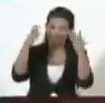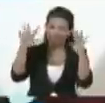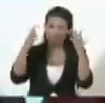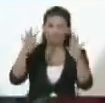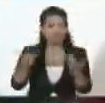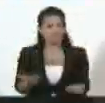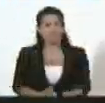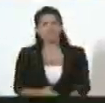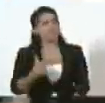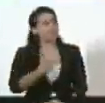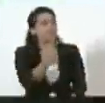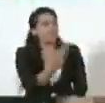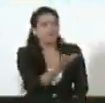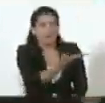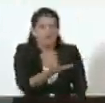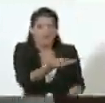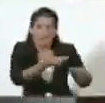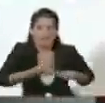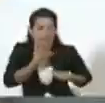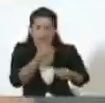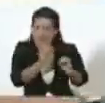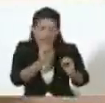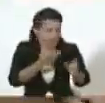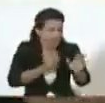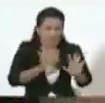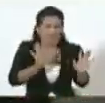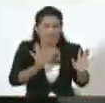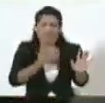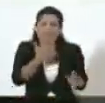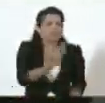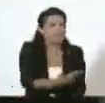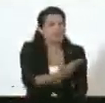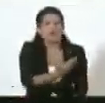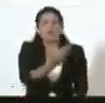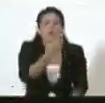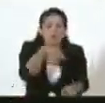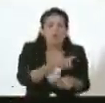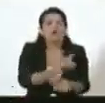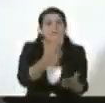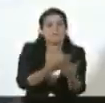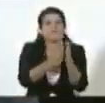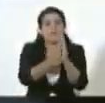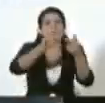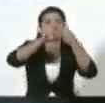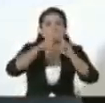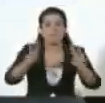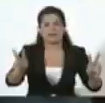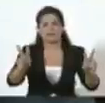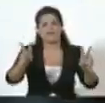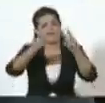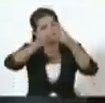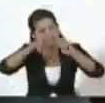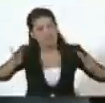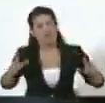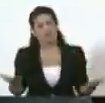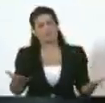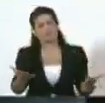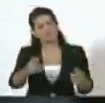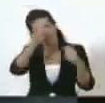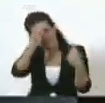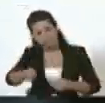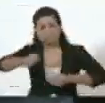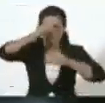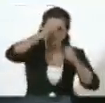Y yo no pido nada a cambio. Lo único que pido es paz para Colombia y paz con Venezuela.